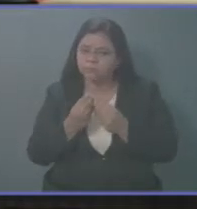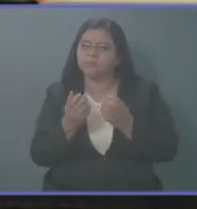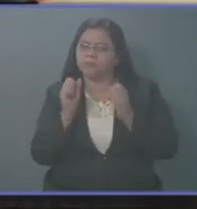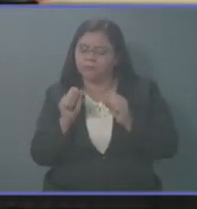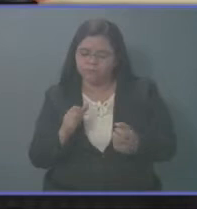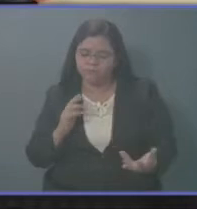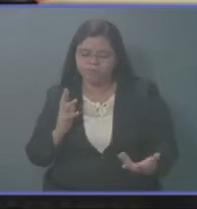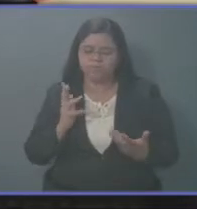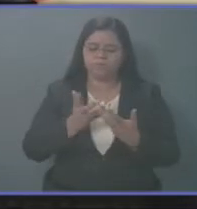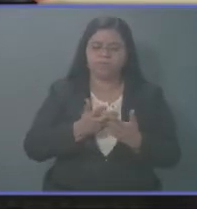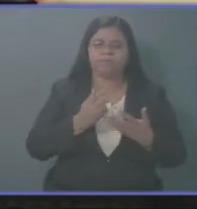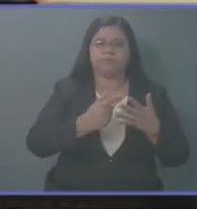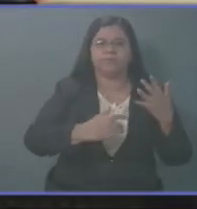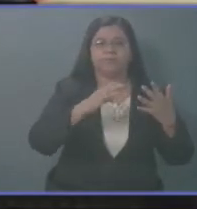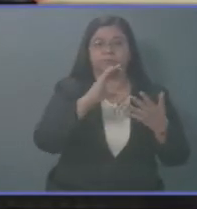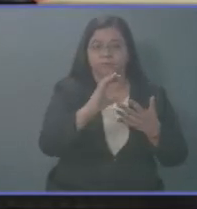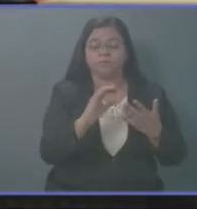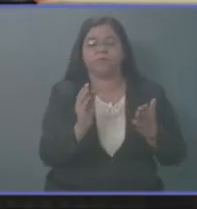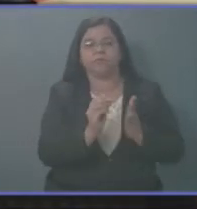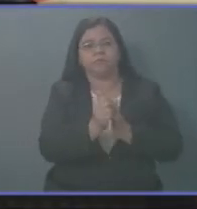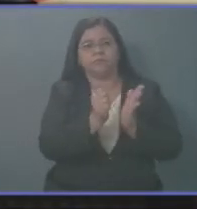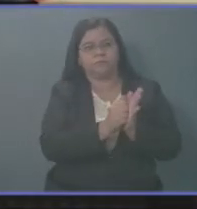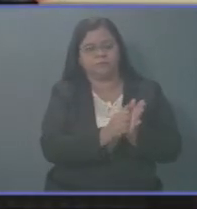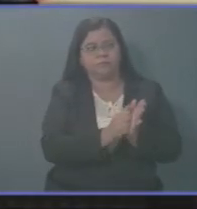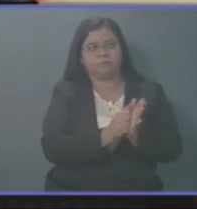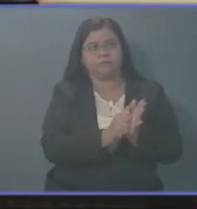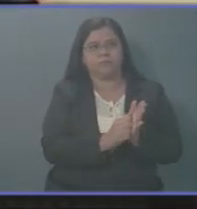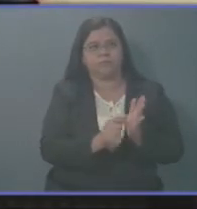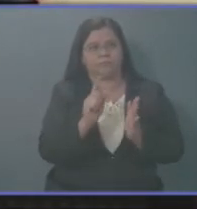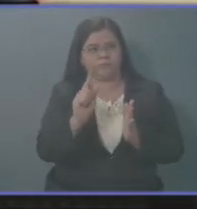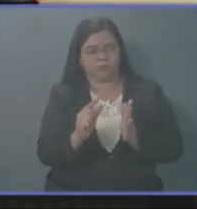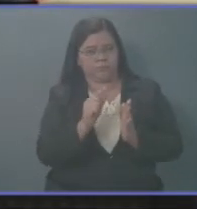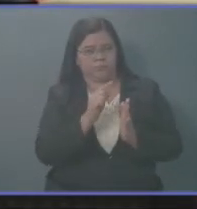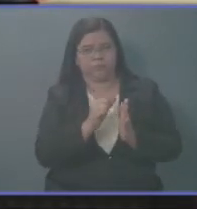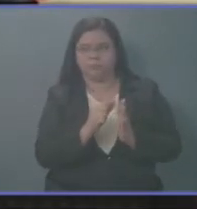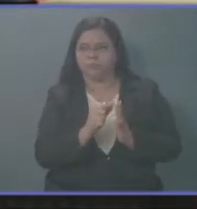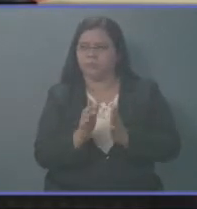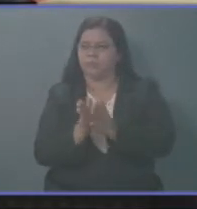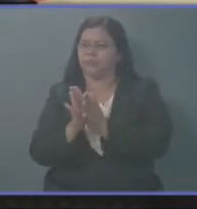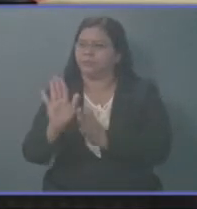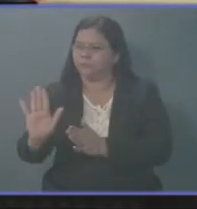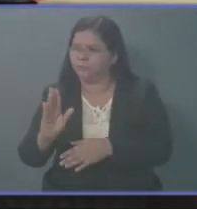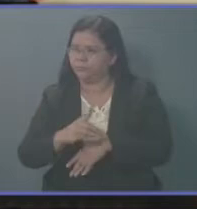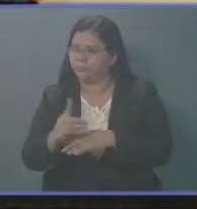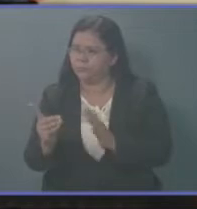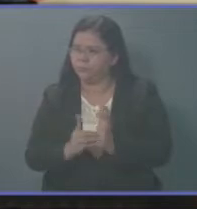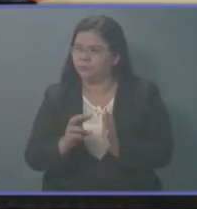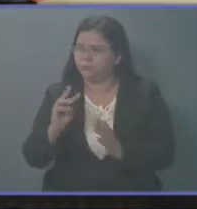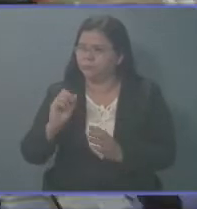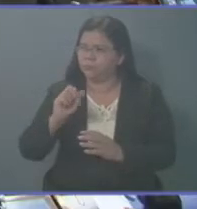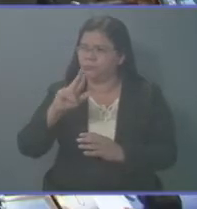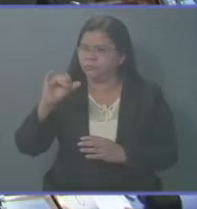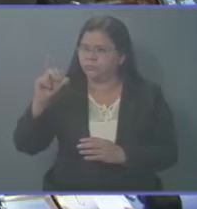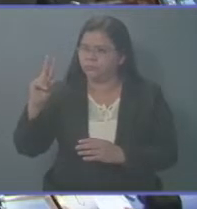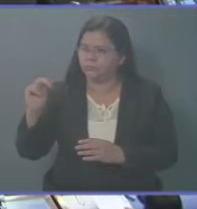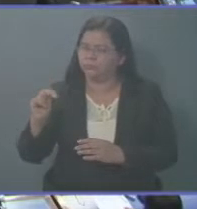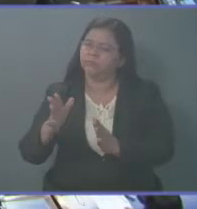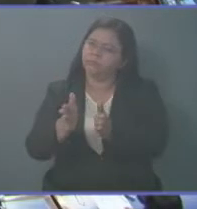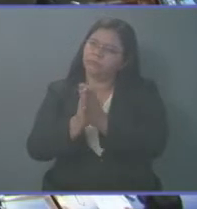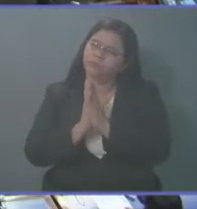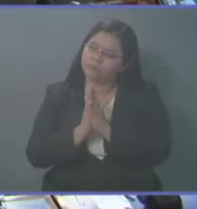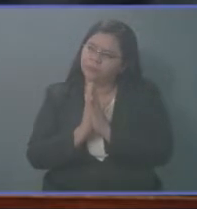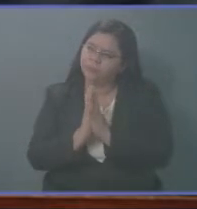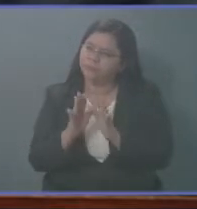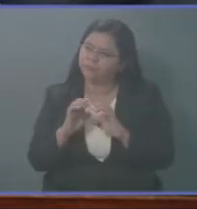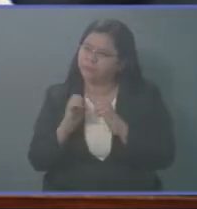apego a la Constitución de la República, lo cual en su artículo inciso primero... Me permite, diputado Marroquín, le solicito al equipo